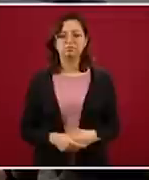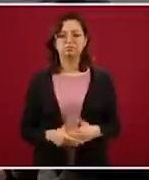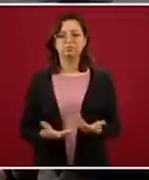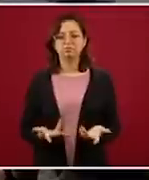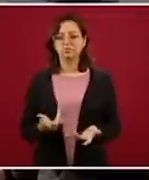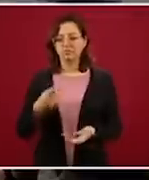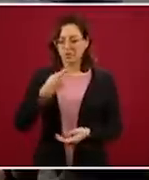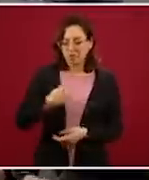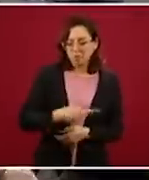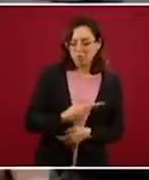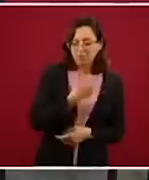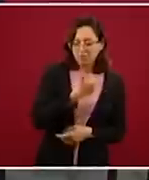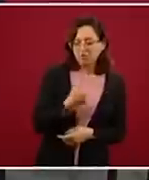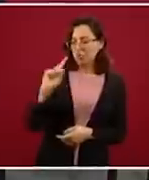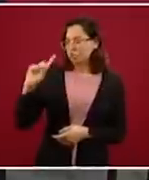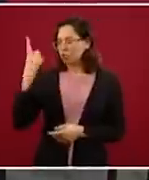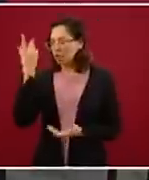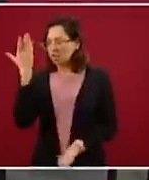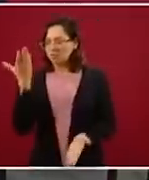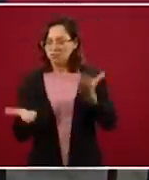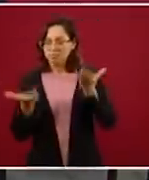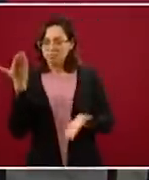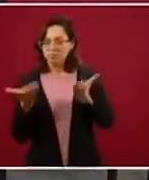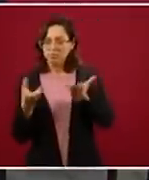apreciación, o sea, toda.